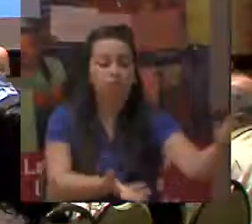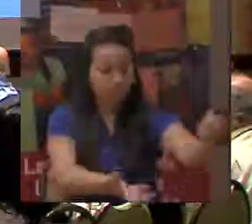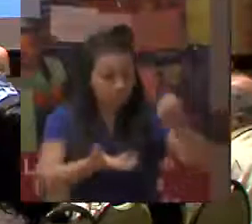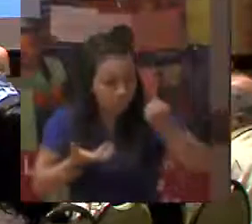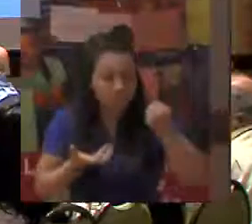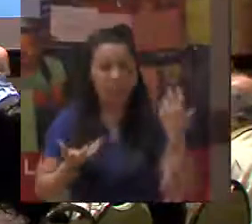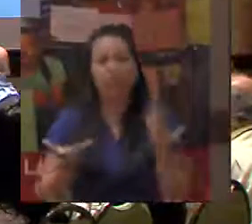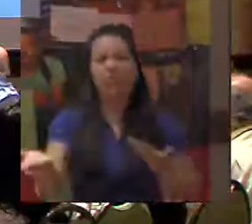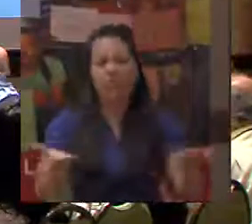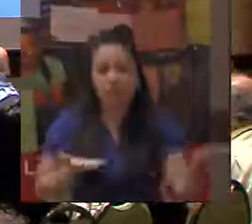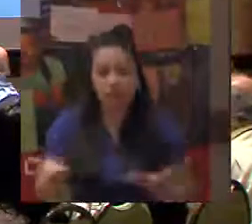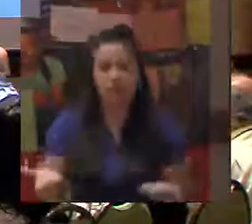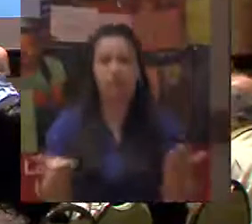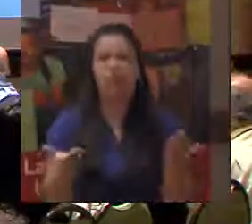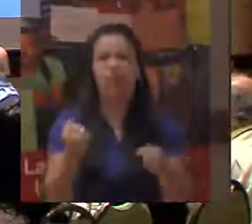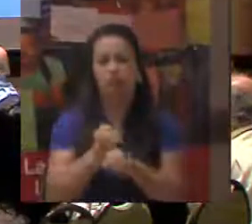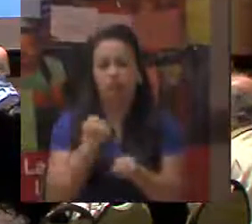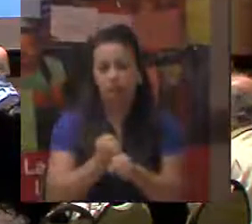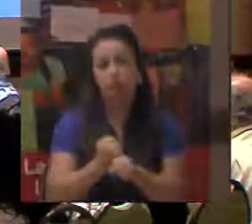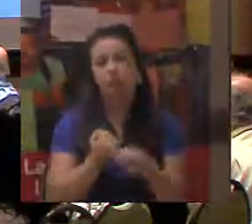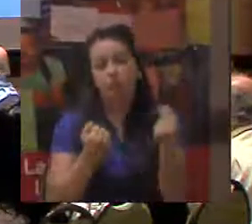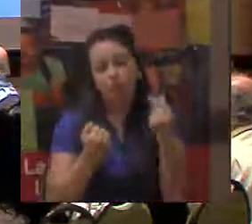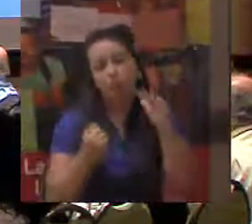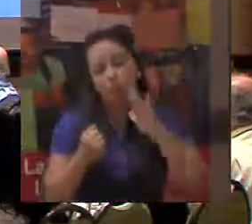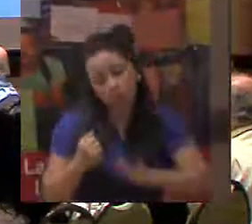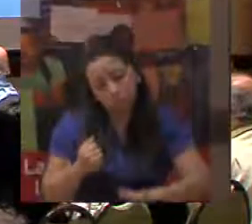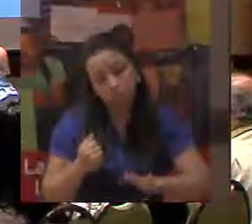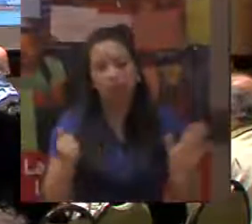razonables en el mercado.